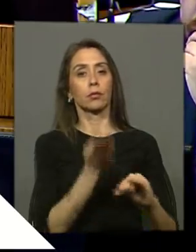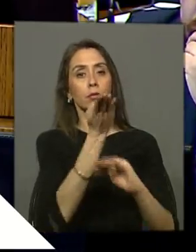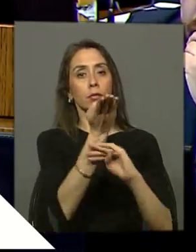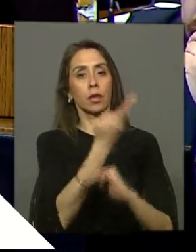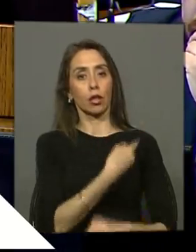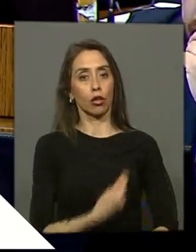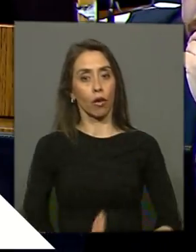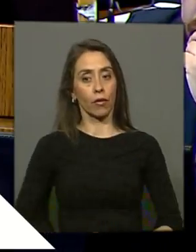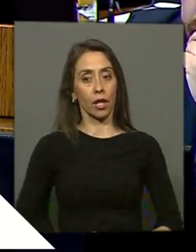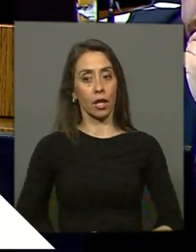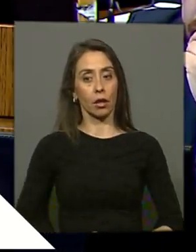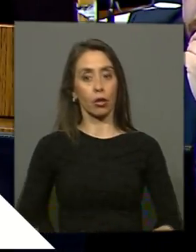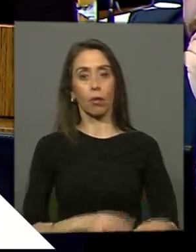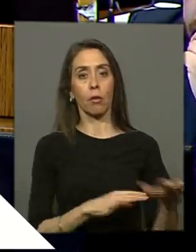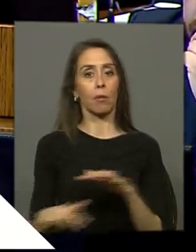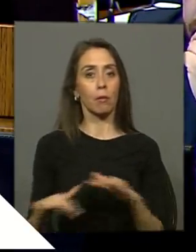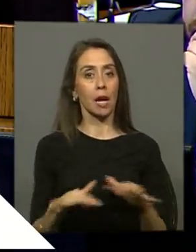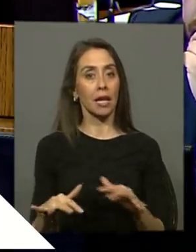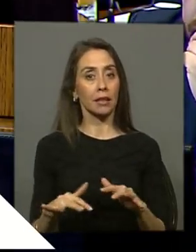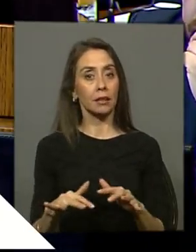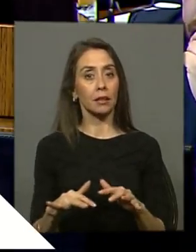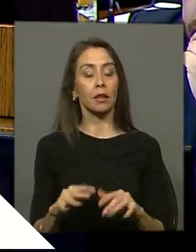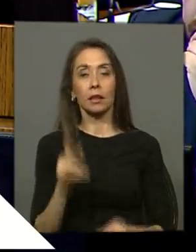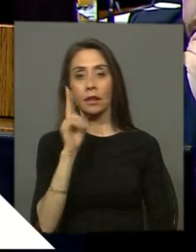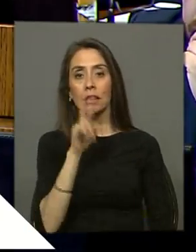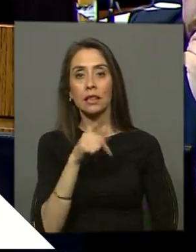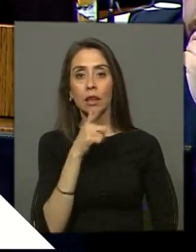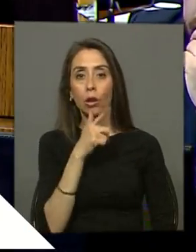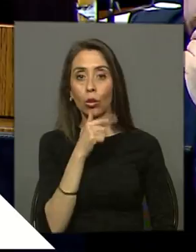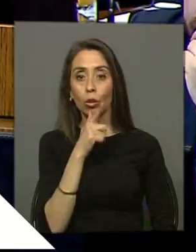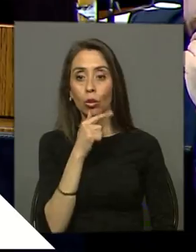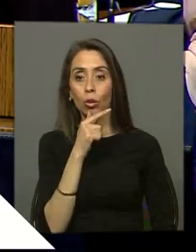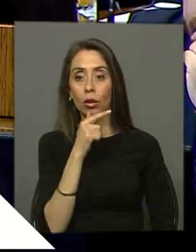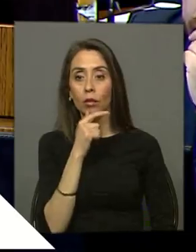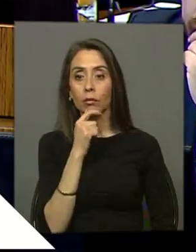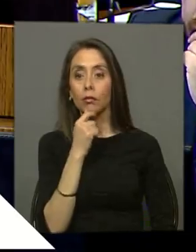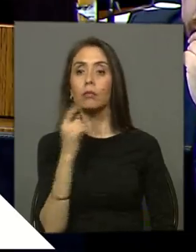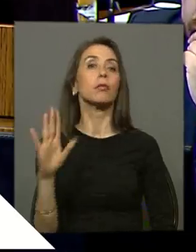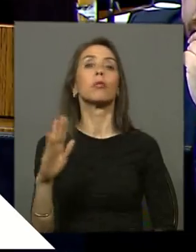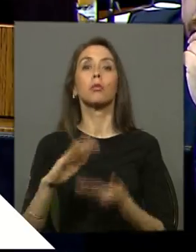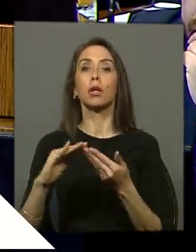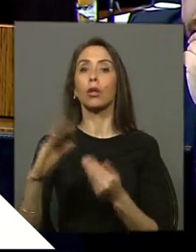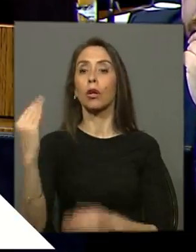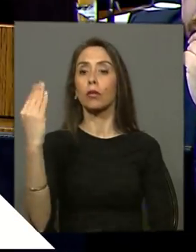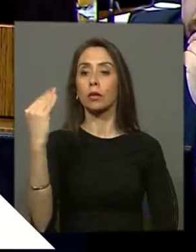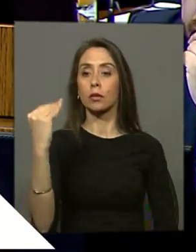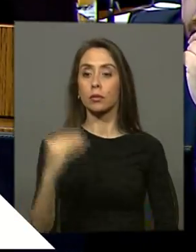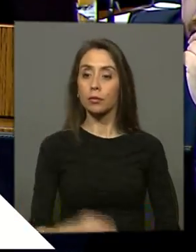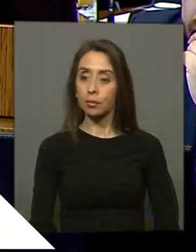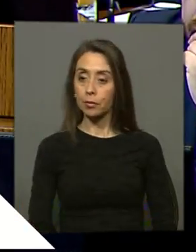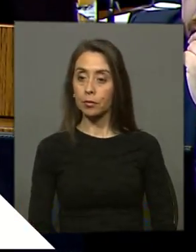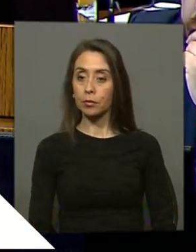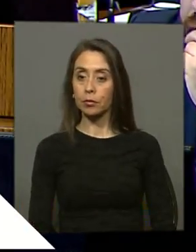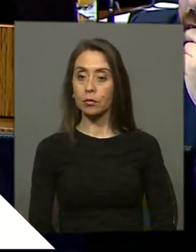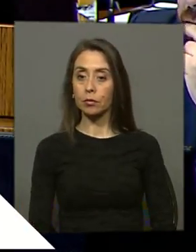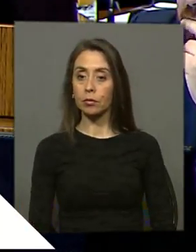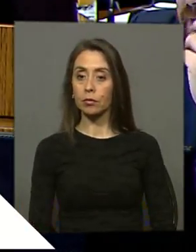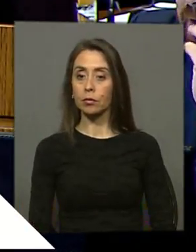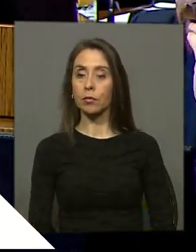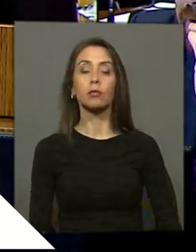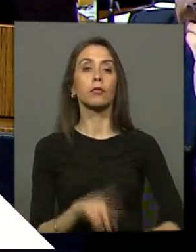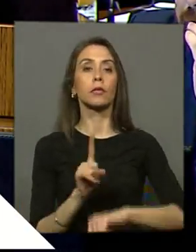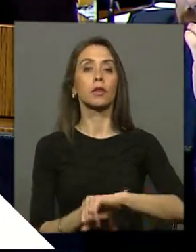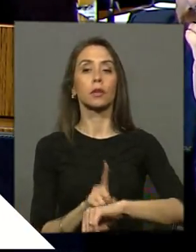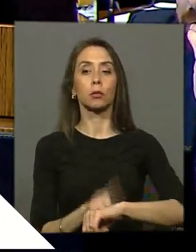una conducta más activa no cabe duda perdón presidente no hay tiempo